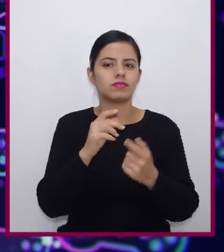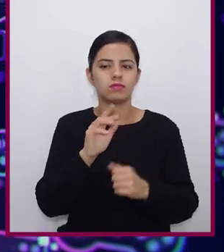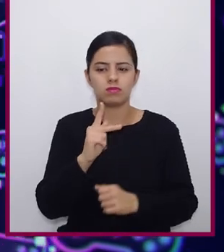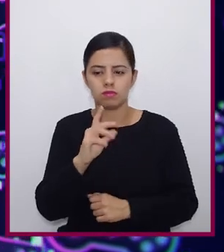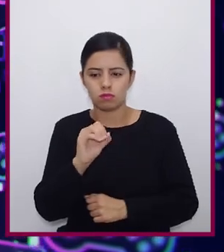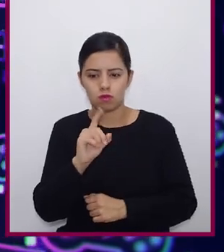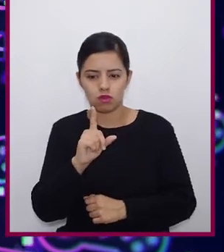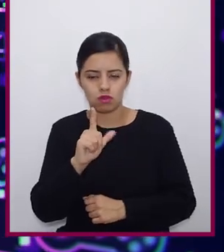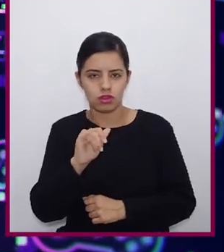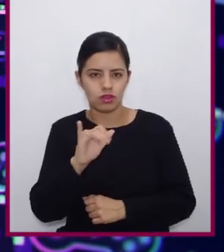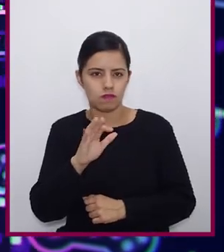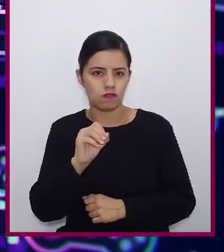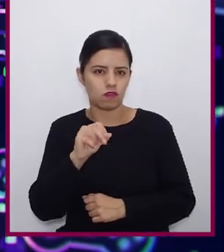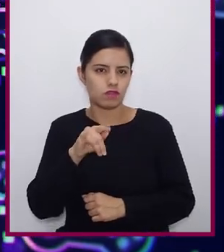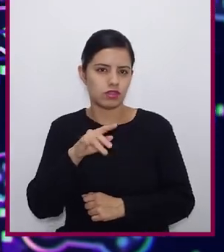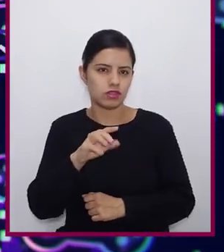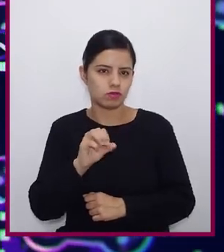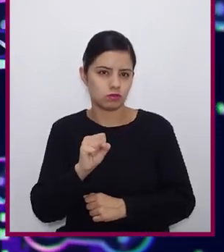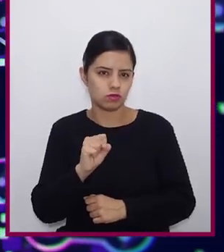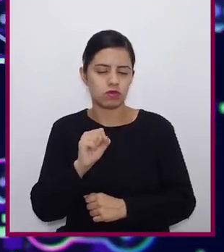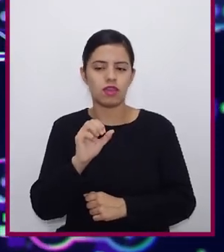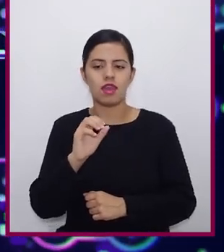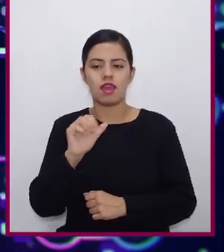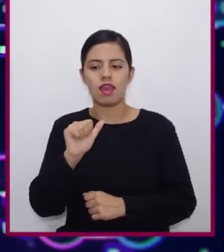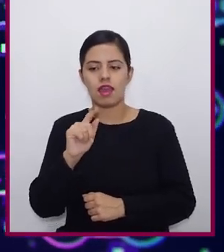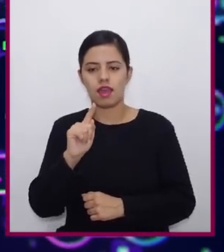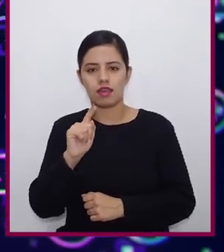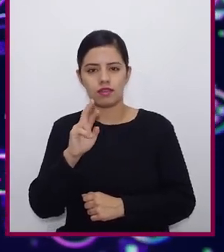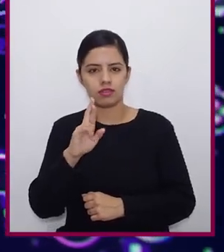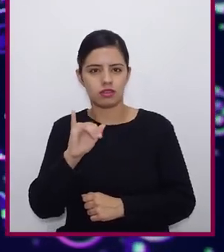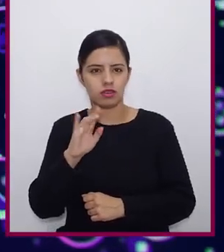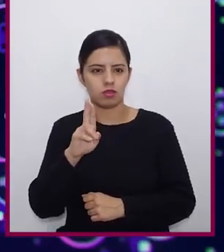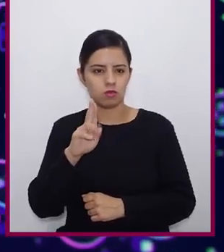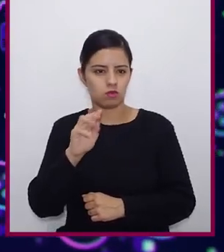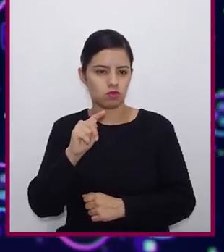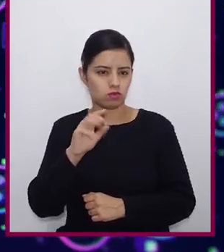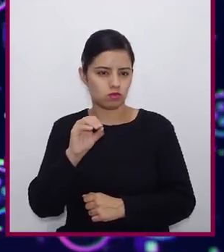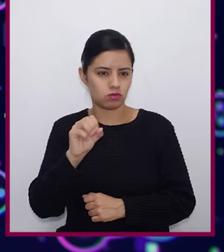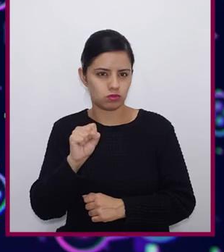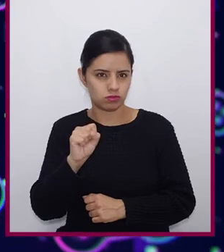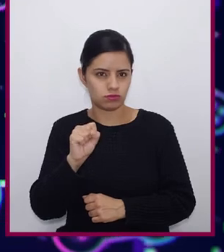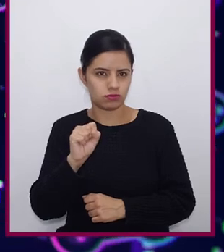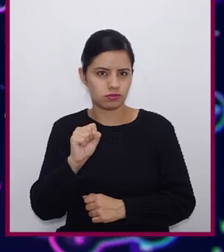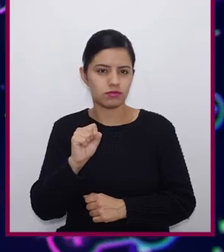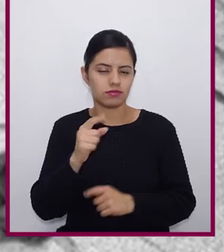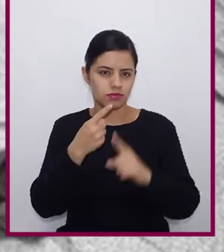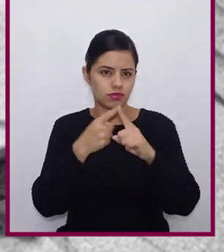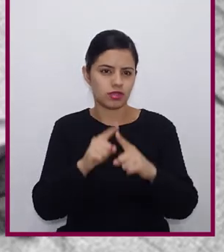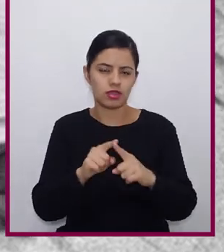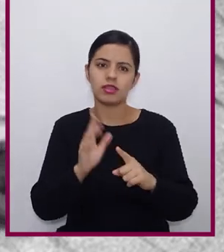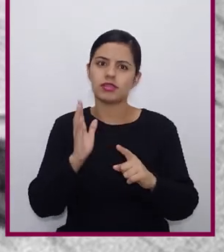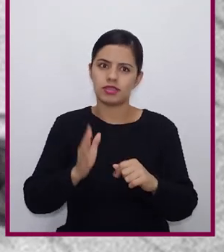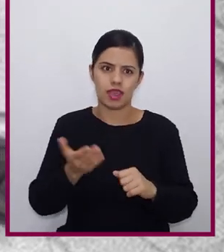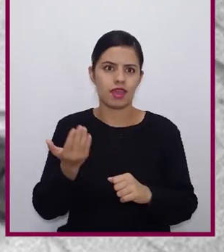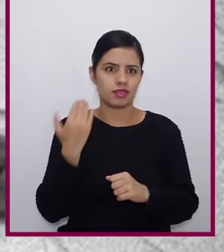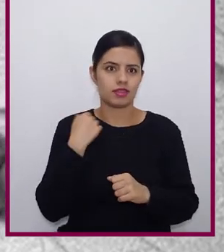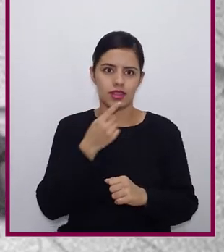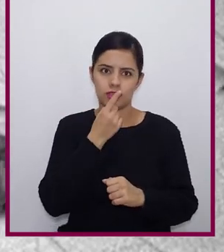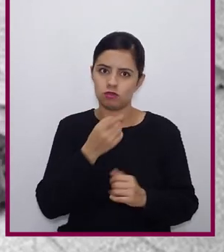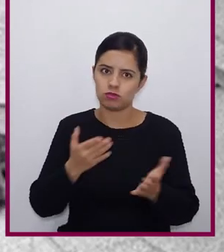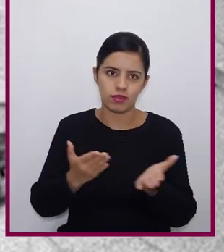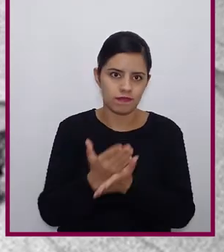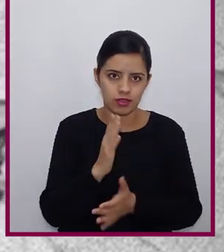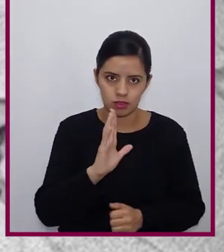polimorfismo, atributos, etc. Y ya les he dicho que no me interrumpan. Yo sabía que el lenguaje